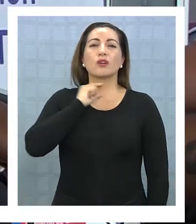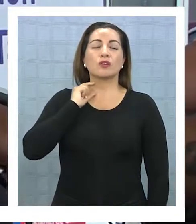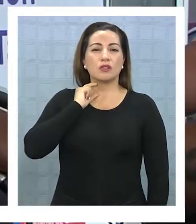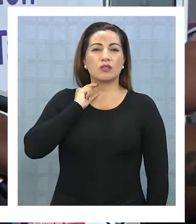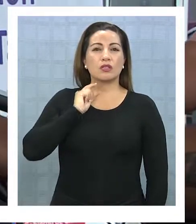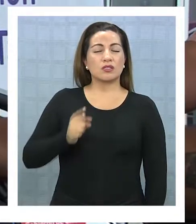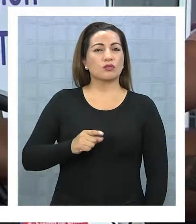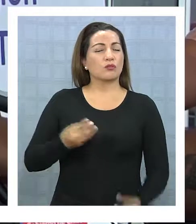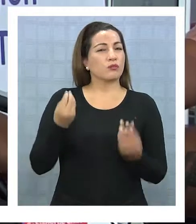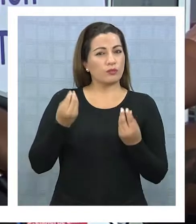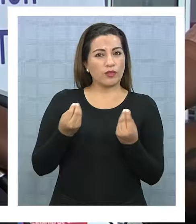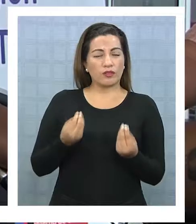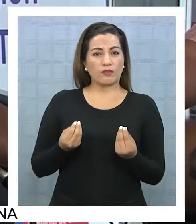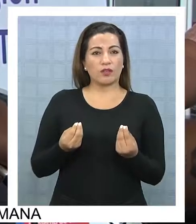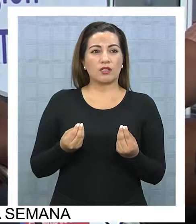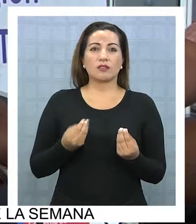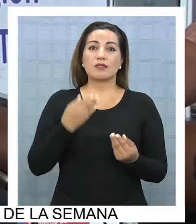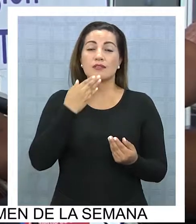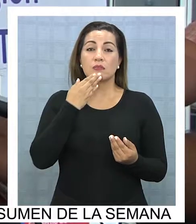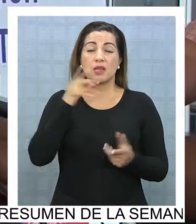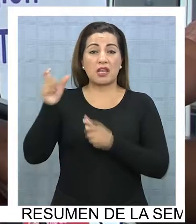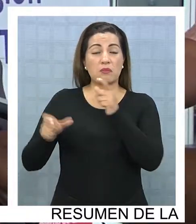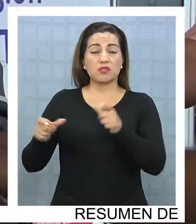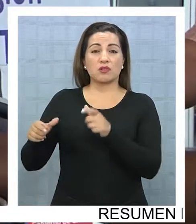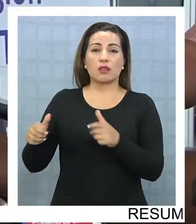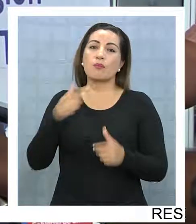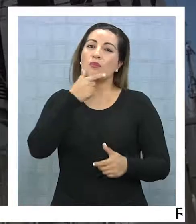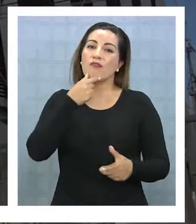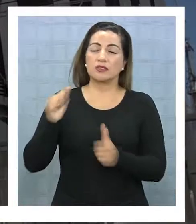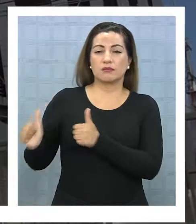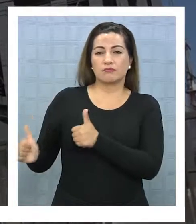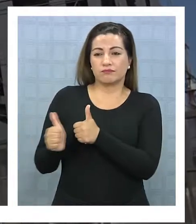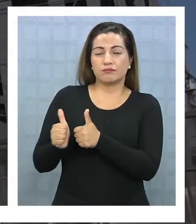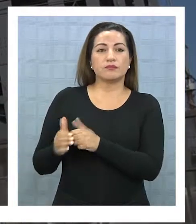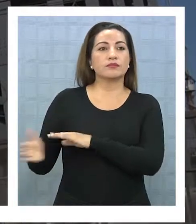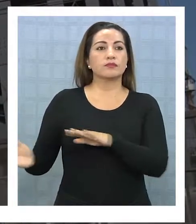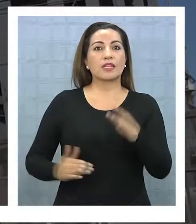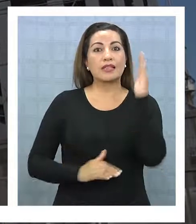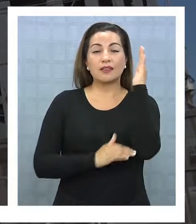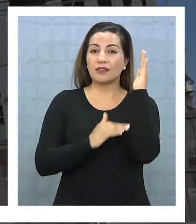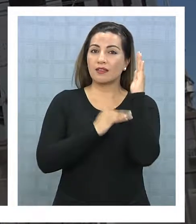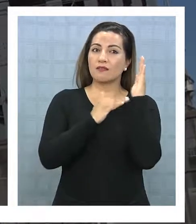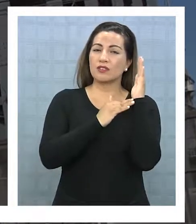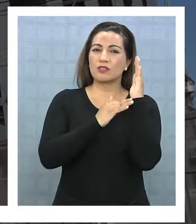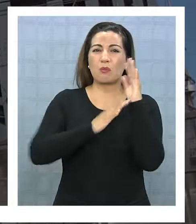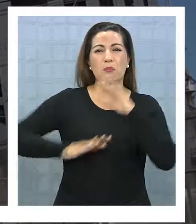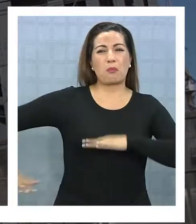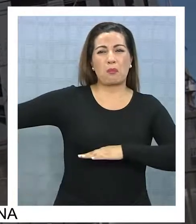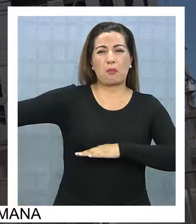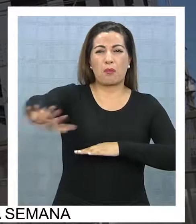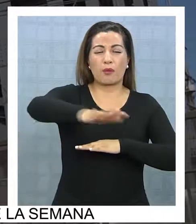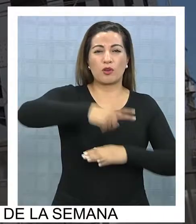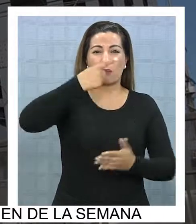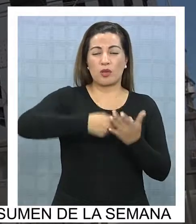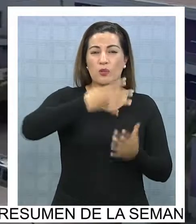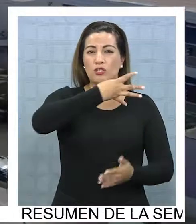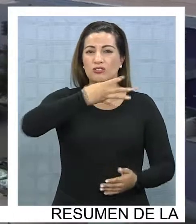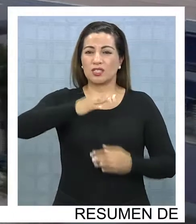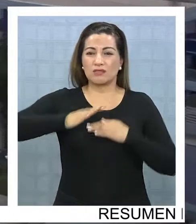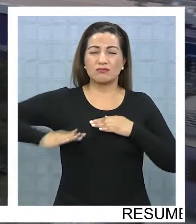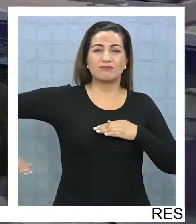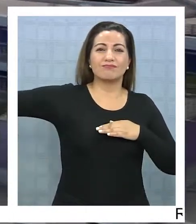y el diseño como se ha planteado en ese sentido. Es un edificio que está en el borde costero, que consolida el borde acá en la región de